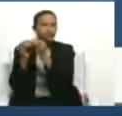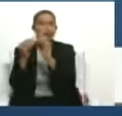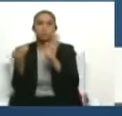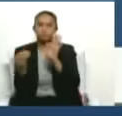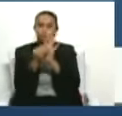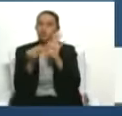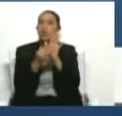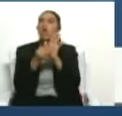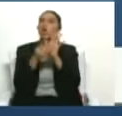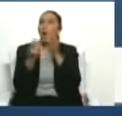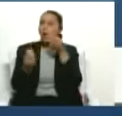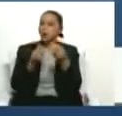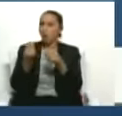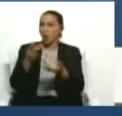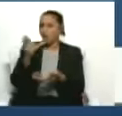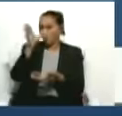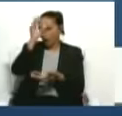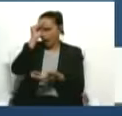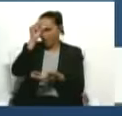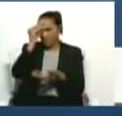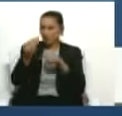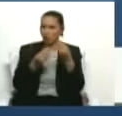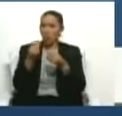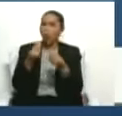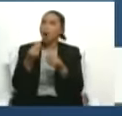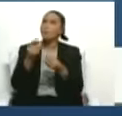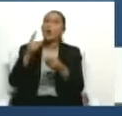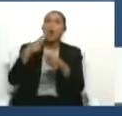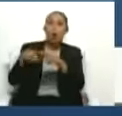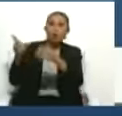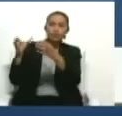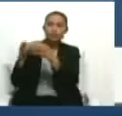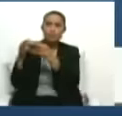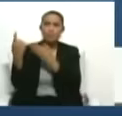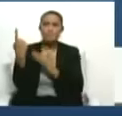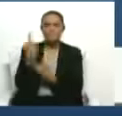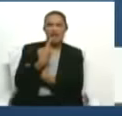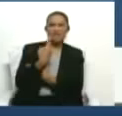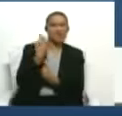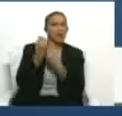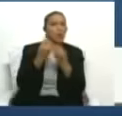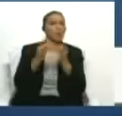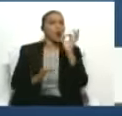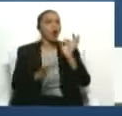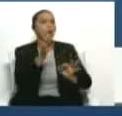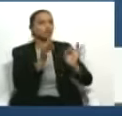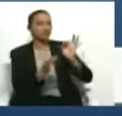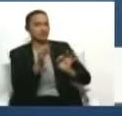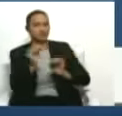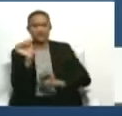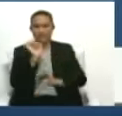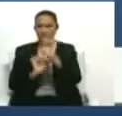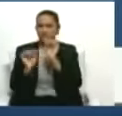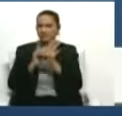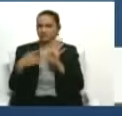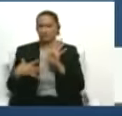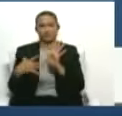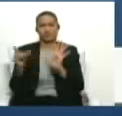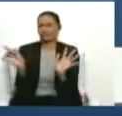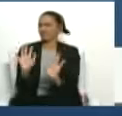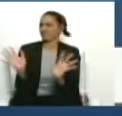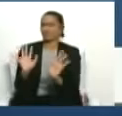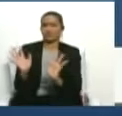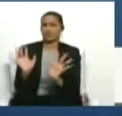de cómo se ejecutan acciones judiciales de protección y de defensa de los derechos humanos, para que no